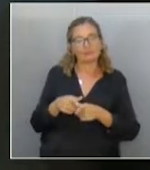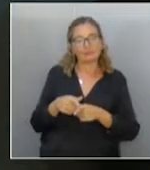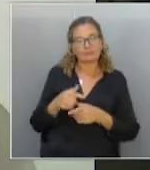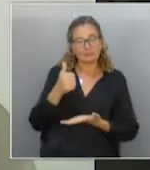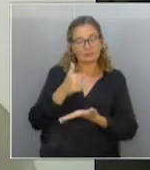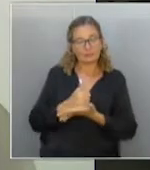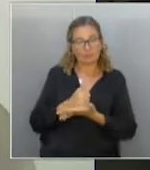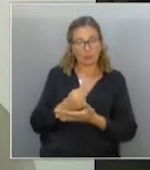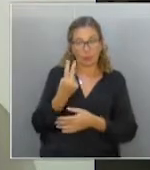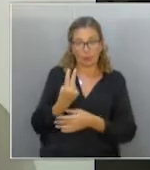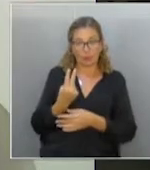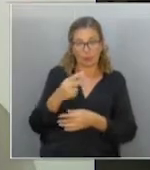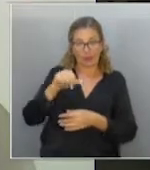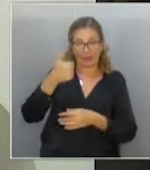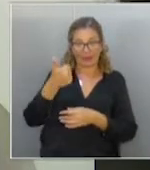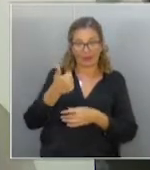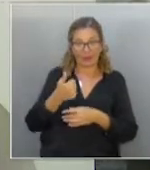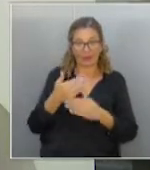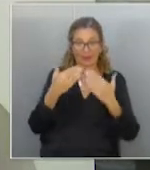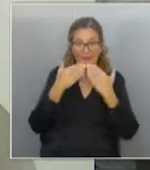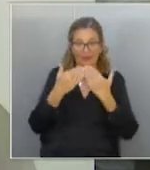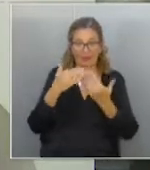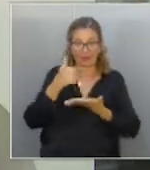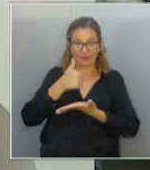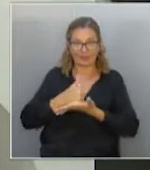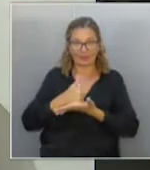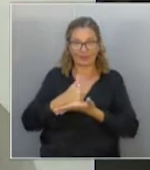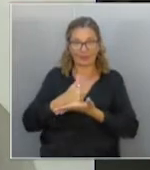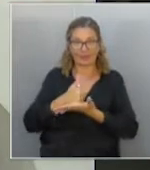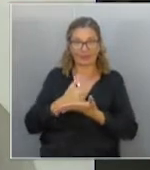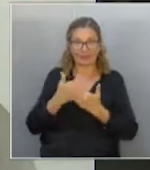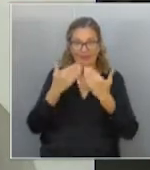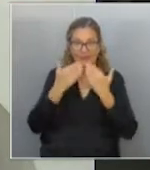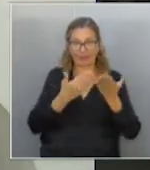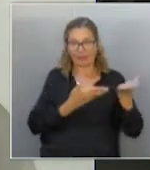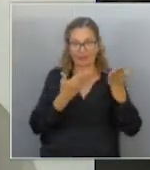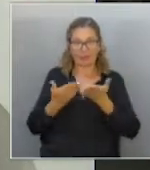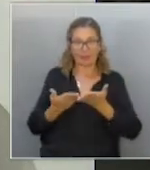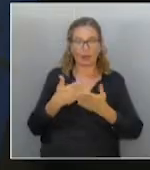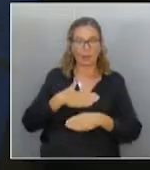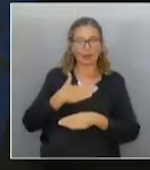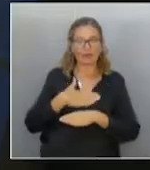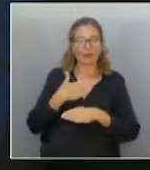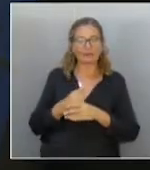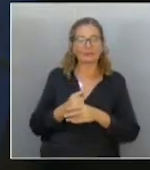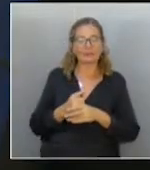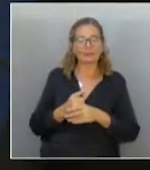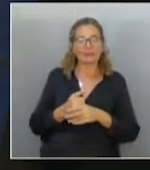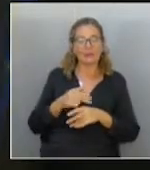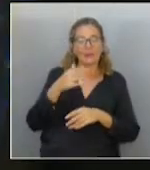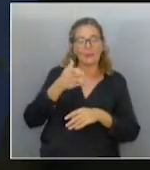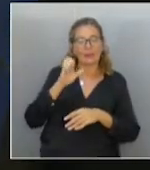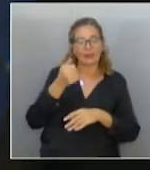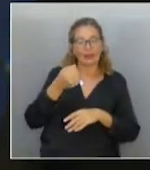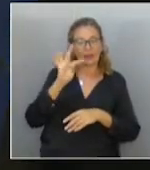estamos con dos de las ganadoras. Muchas gracias por estar hoy aquí. Gracias por invitarnos. No, un placer. Beatriz Pérez García y